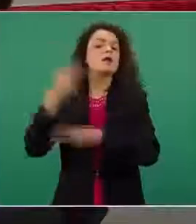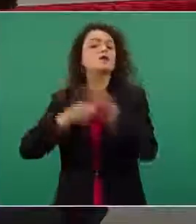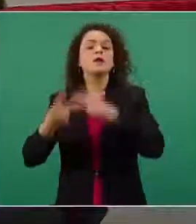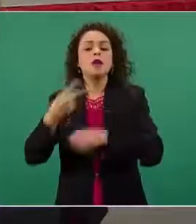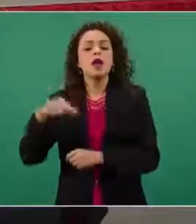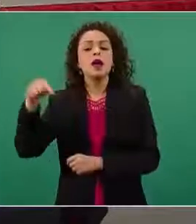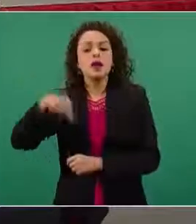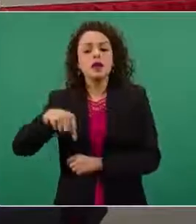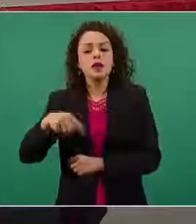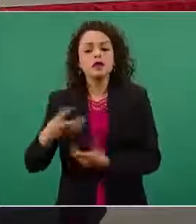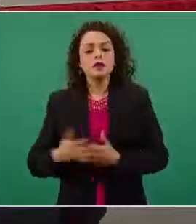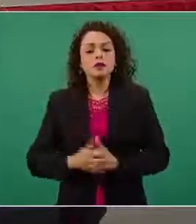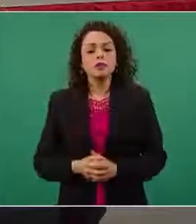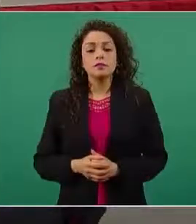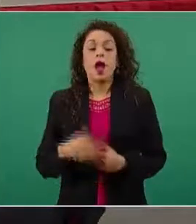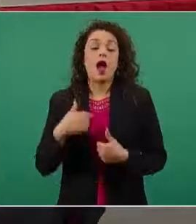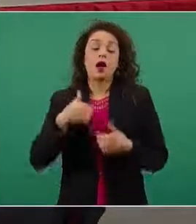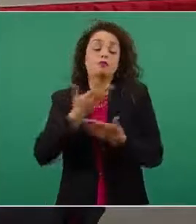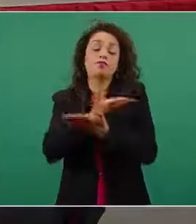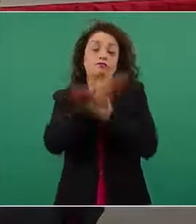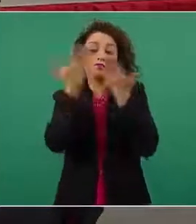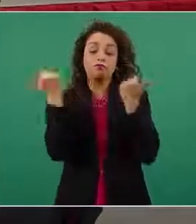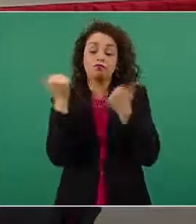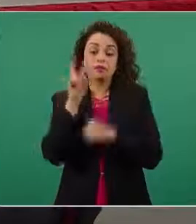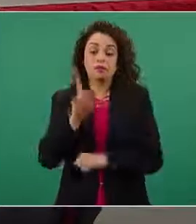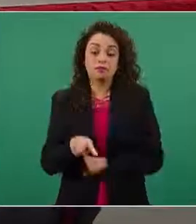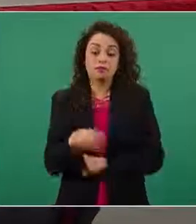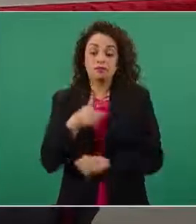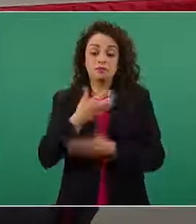pero son cosas que